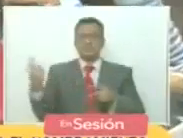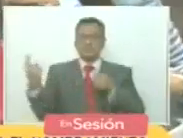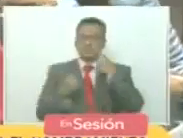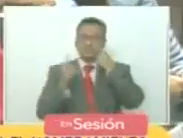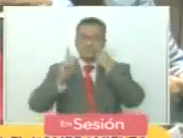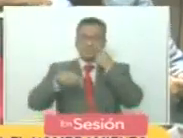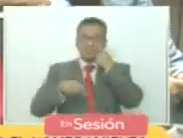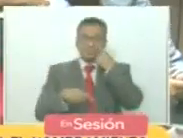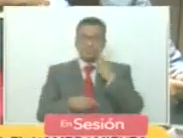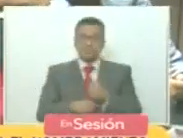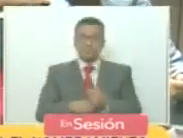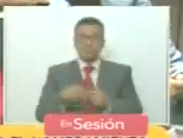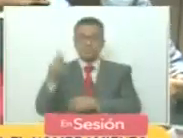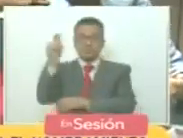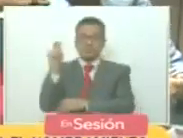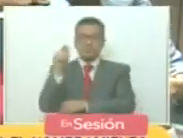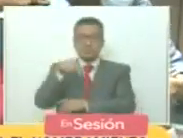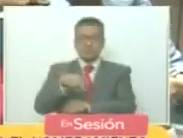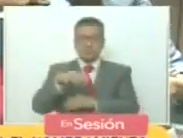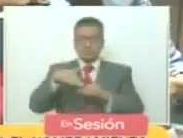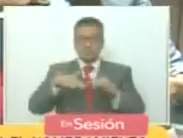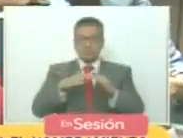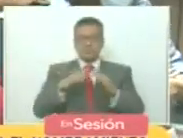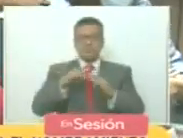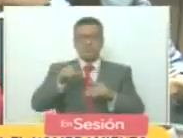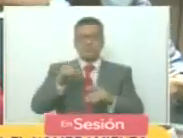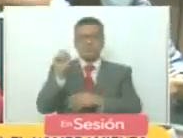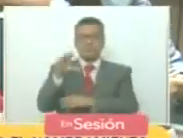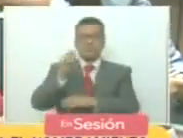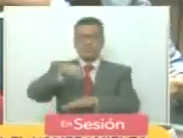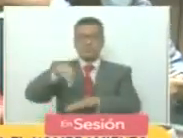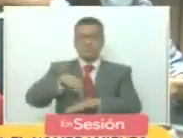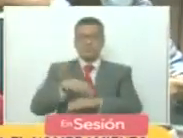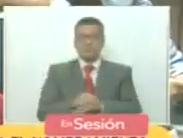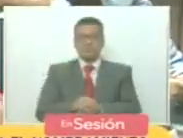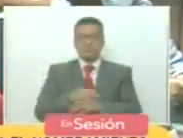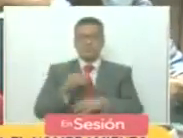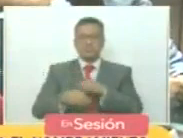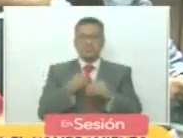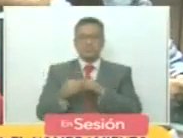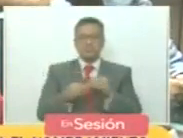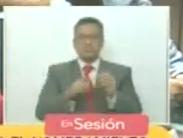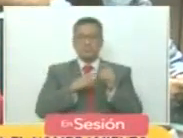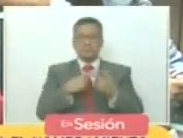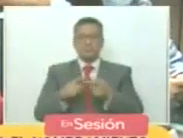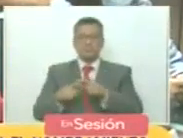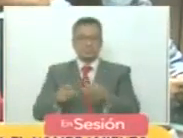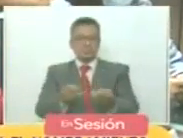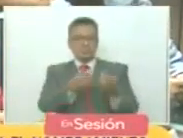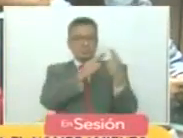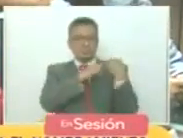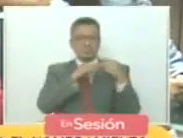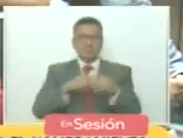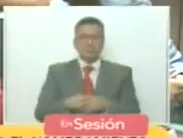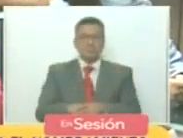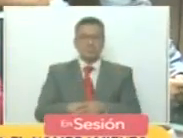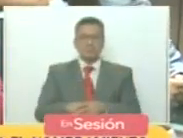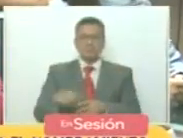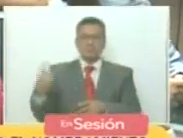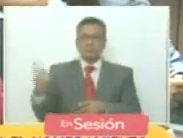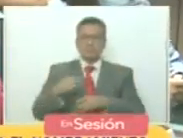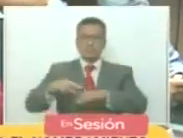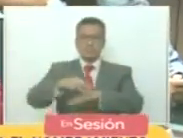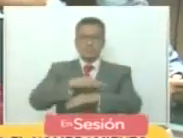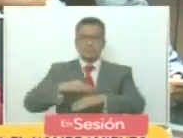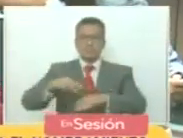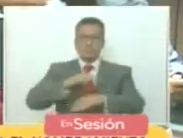además de ser parlamentario de aquí, de esta Asamblea Nacional, donde ocupó distintas responsabilidades, viene a ser ministro